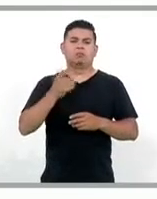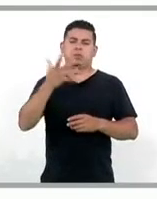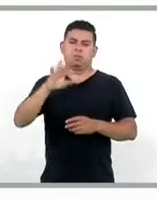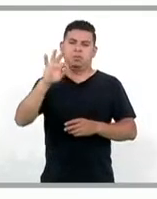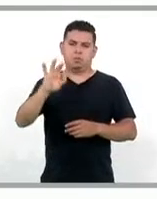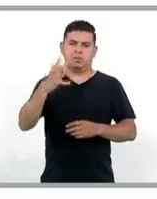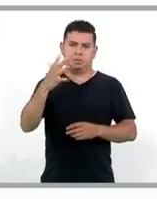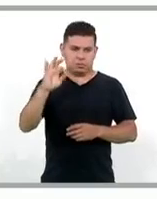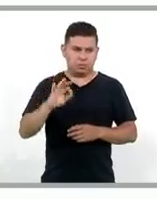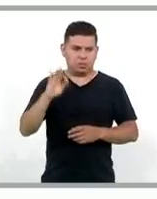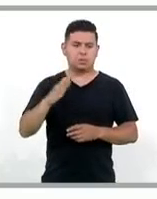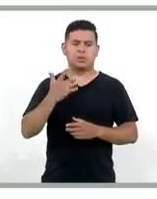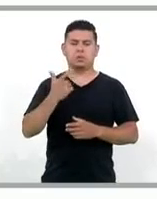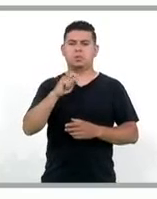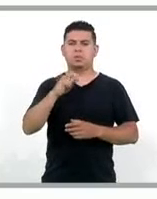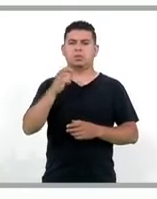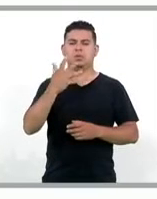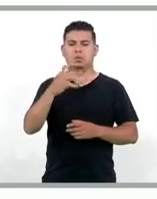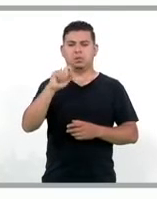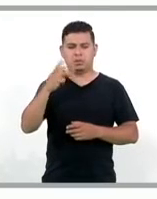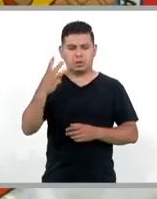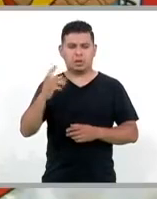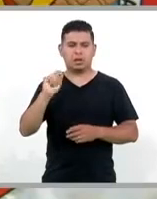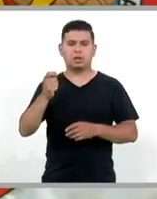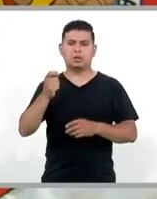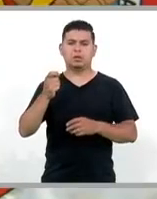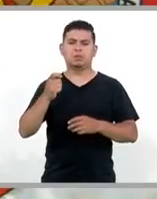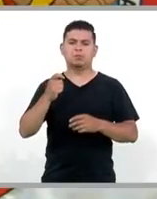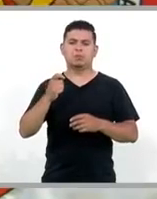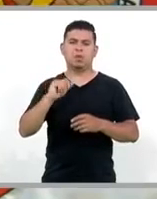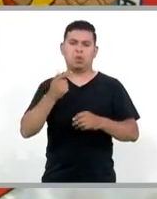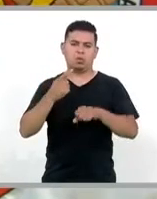5.3 en bajas defensas